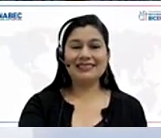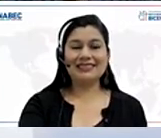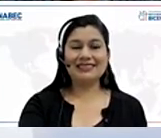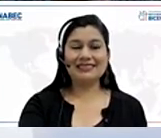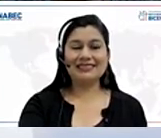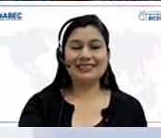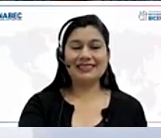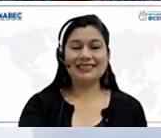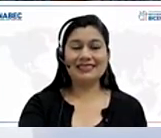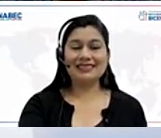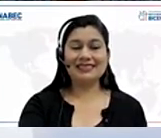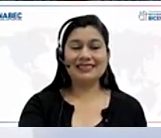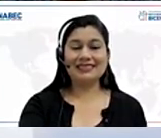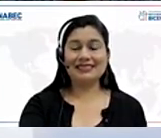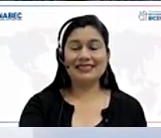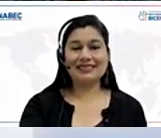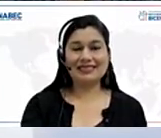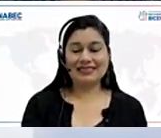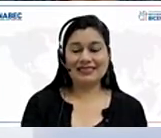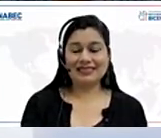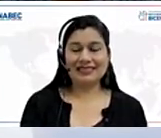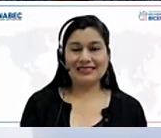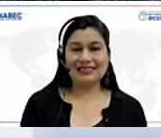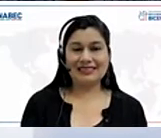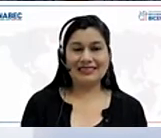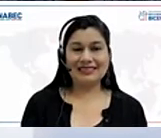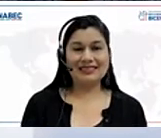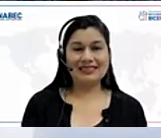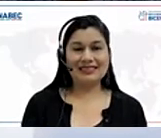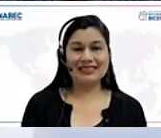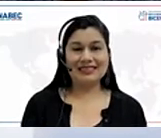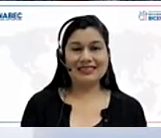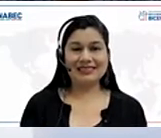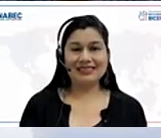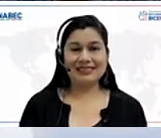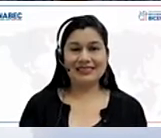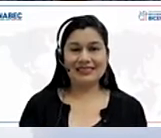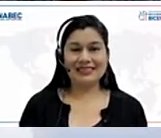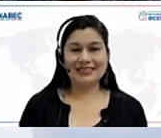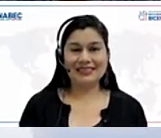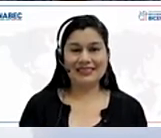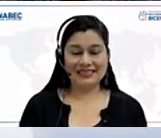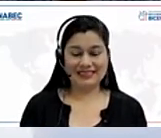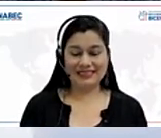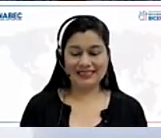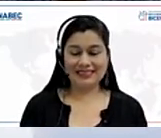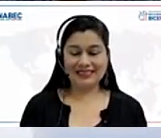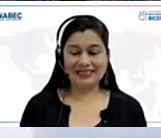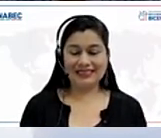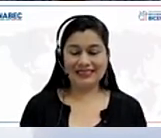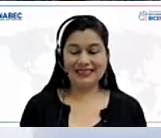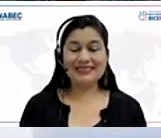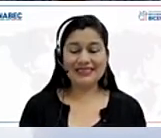de prepararte a nivel profesional, también te va a estar enseñando un poco de japonés para que tal vez seas trilingüe,